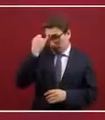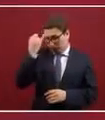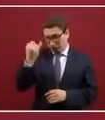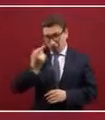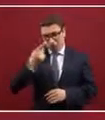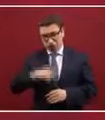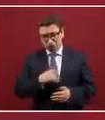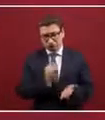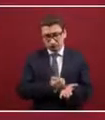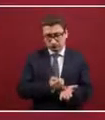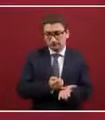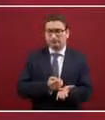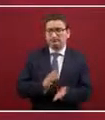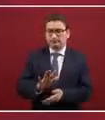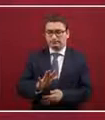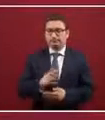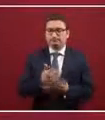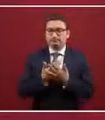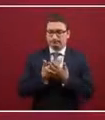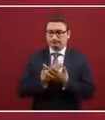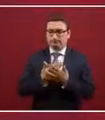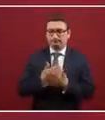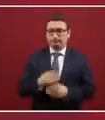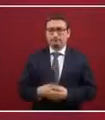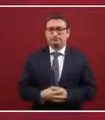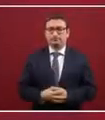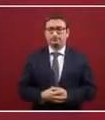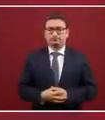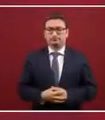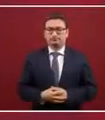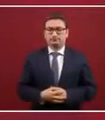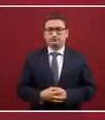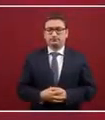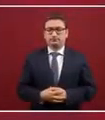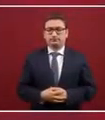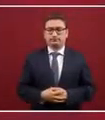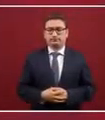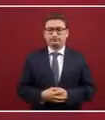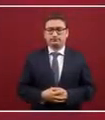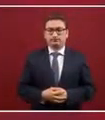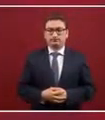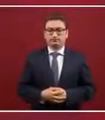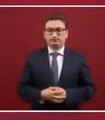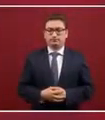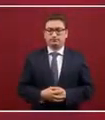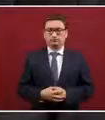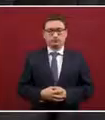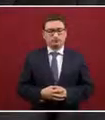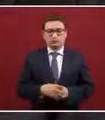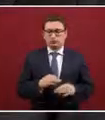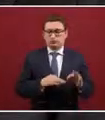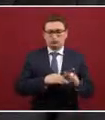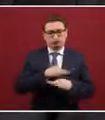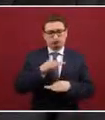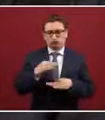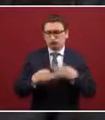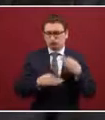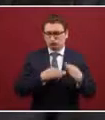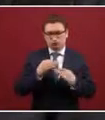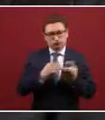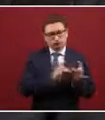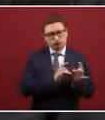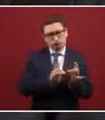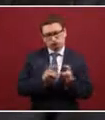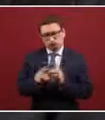aranceles. Sí, todo se está analizando,